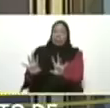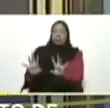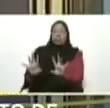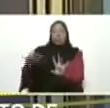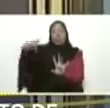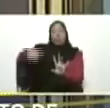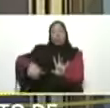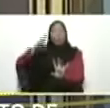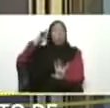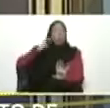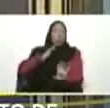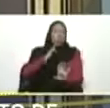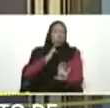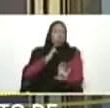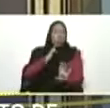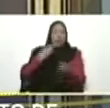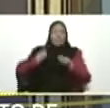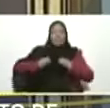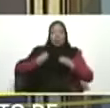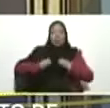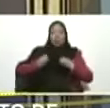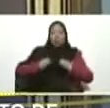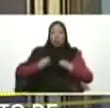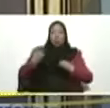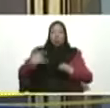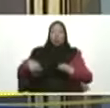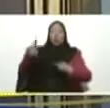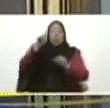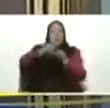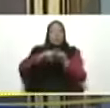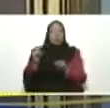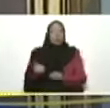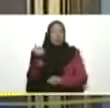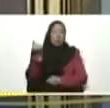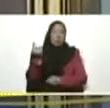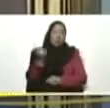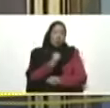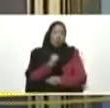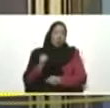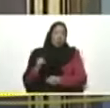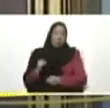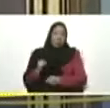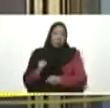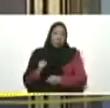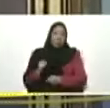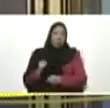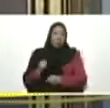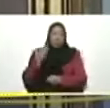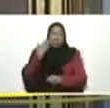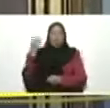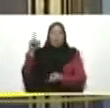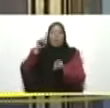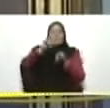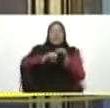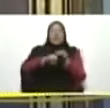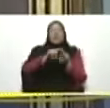Aquí Bolívar vivió con su única esposa. Aquí su esposa contrajo